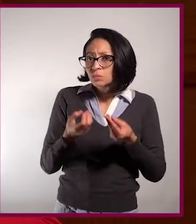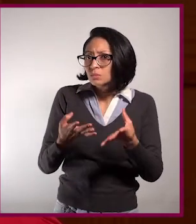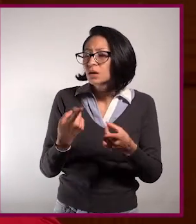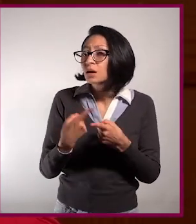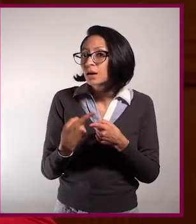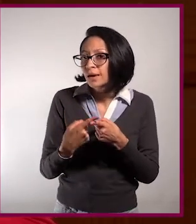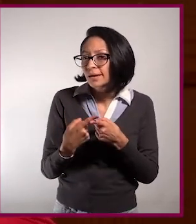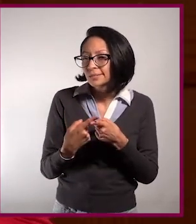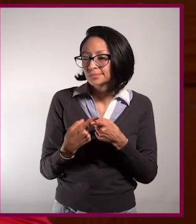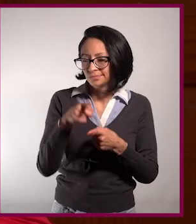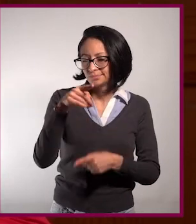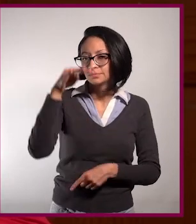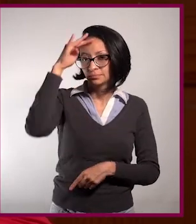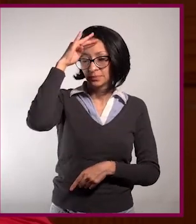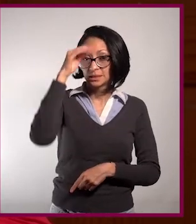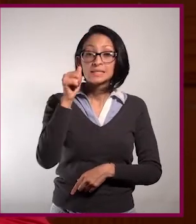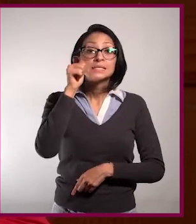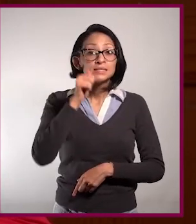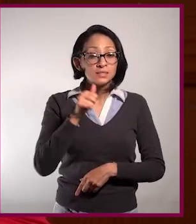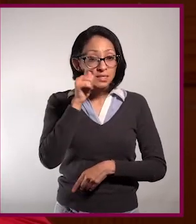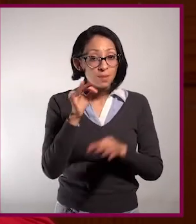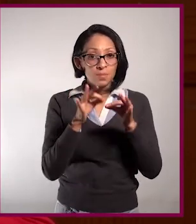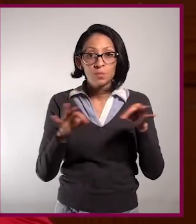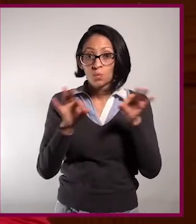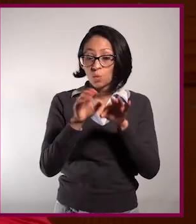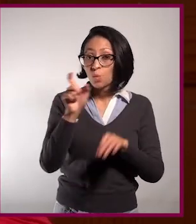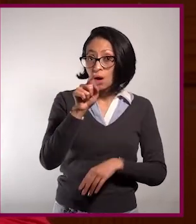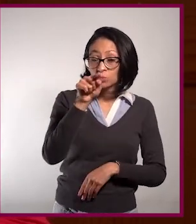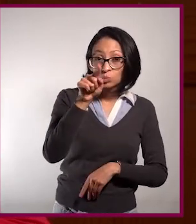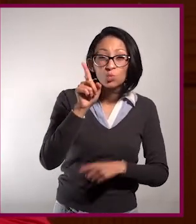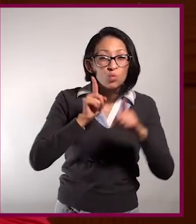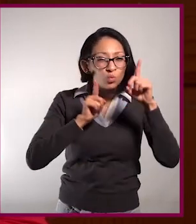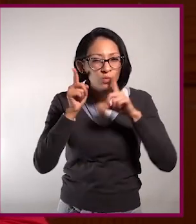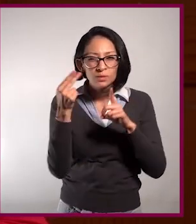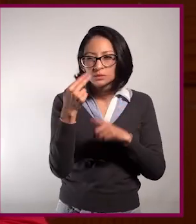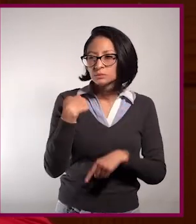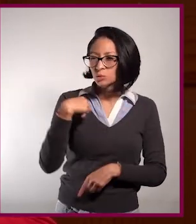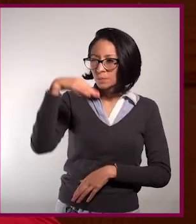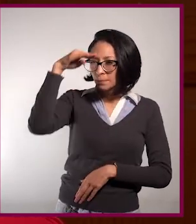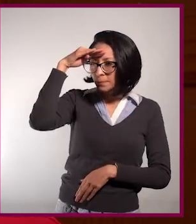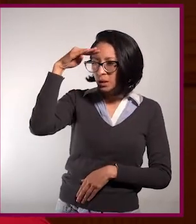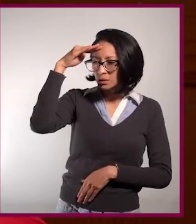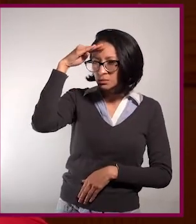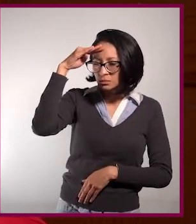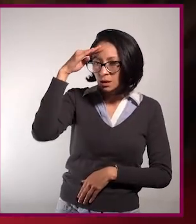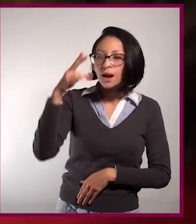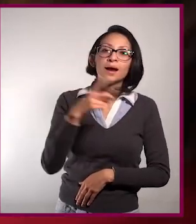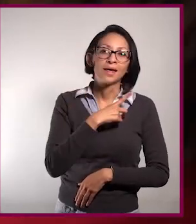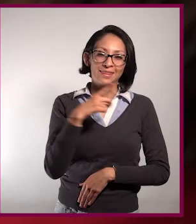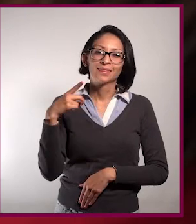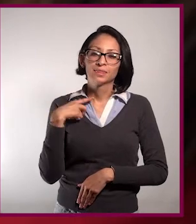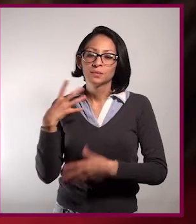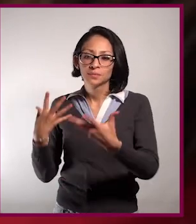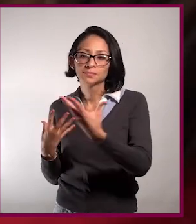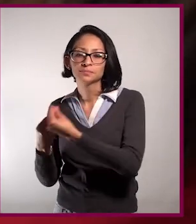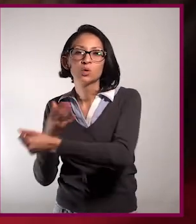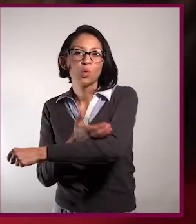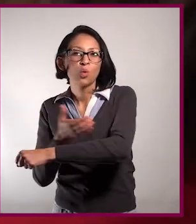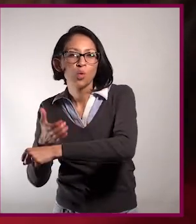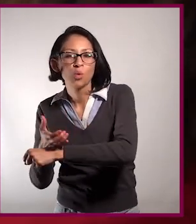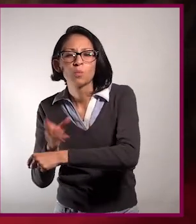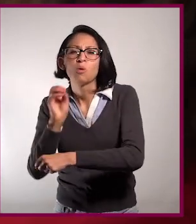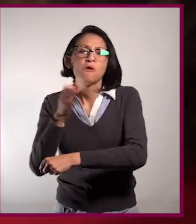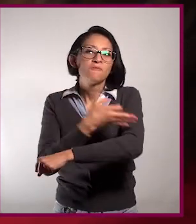proveerlos? Siempre es importante que si tienes dudas o necesitas reflexionar en voz alta, acudas a una compañera o compañero,